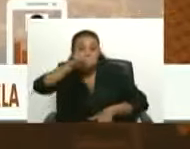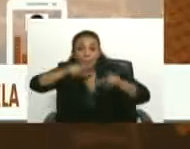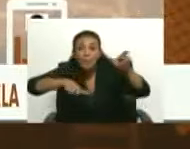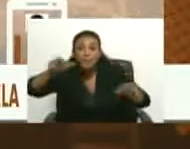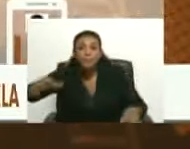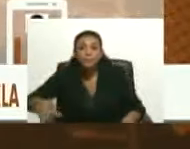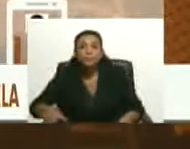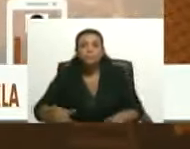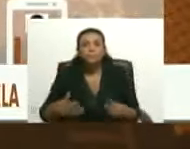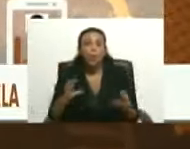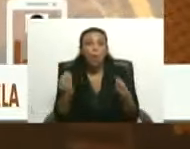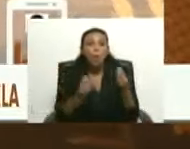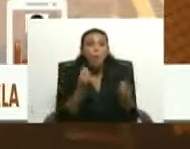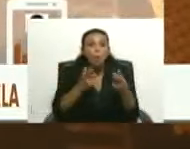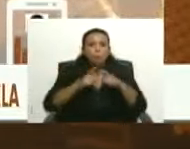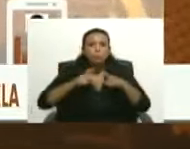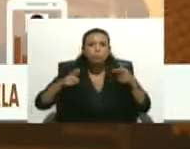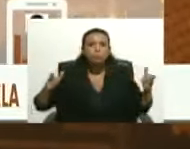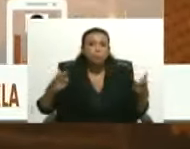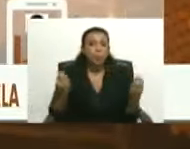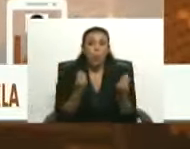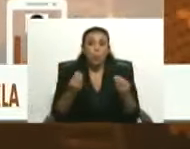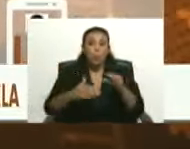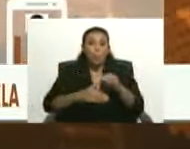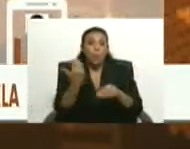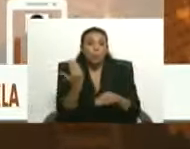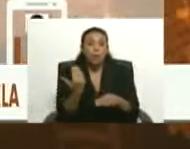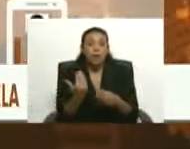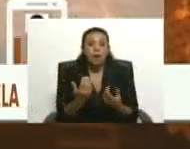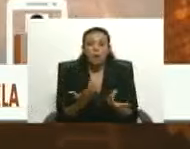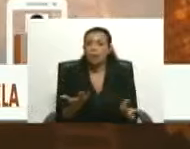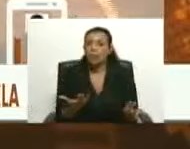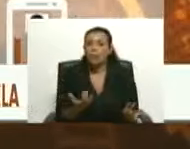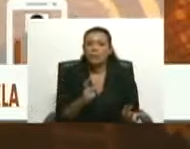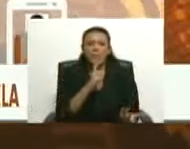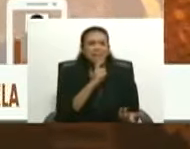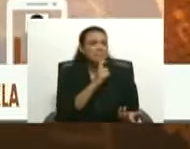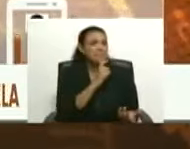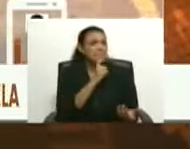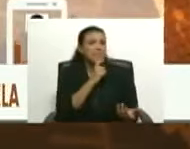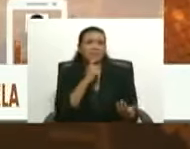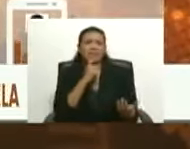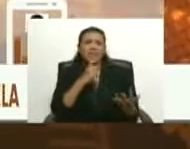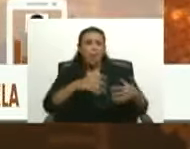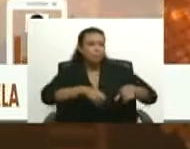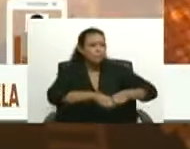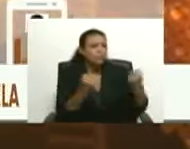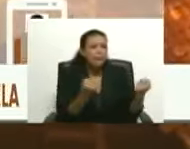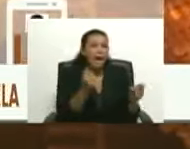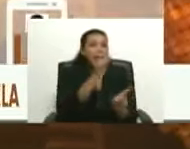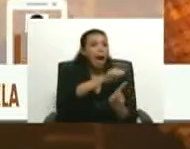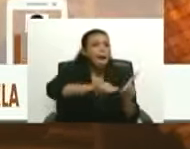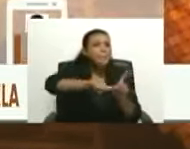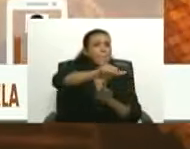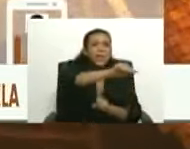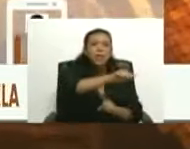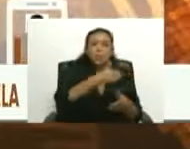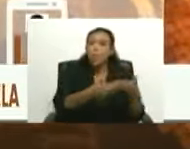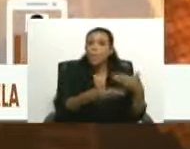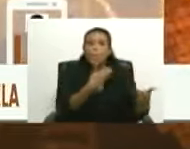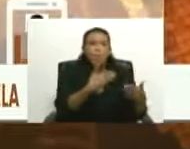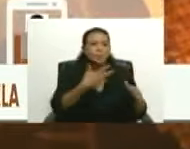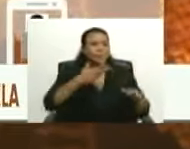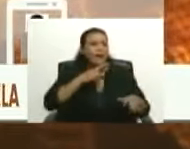y nunca se había visto un modelo depredador, destructivo, que